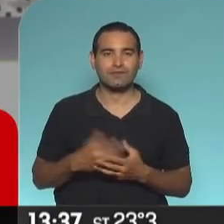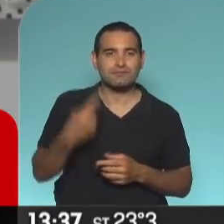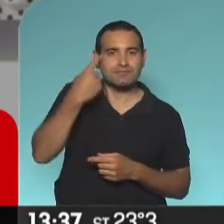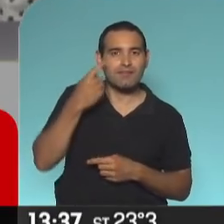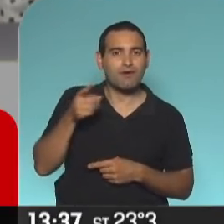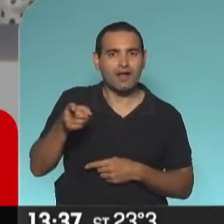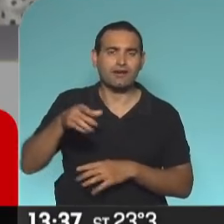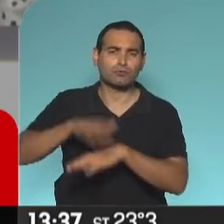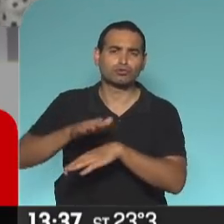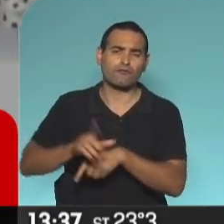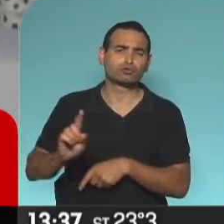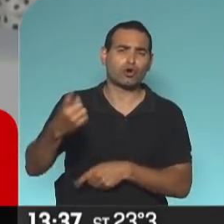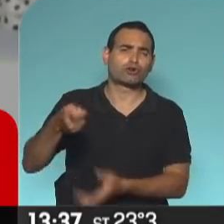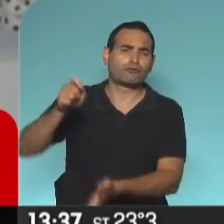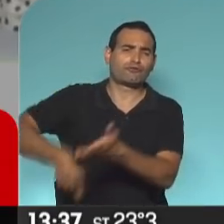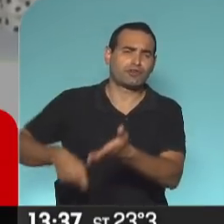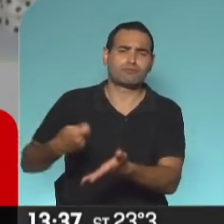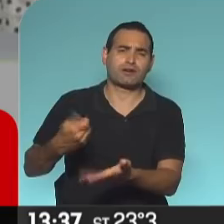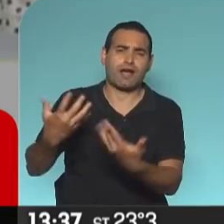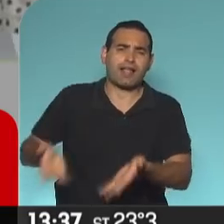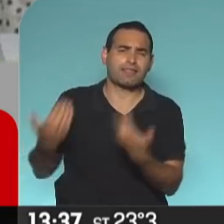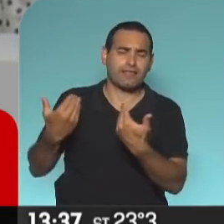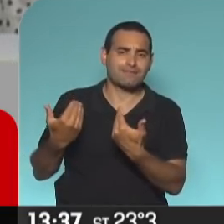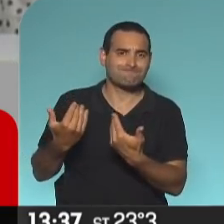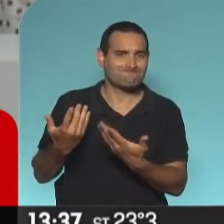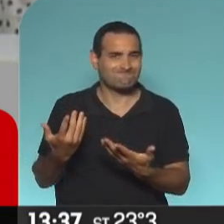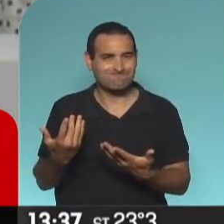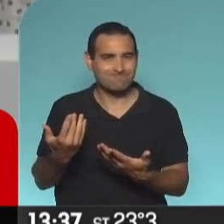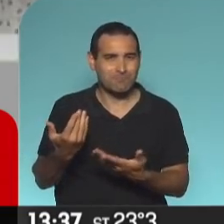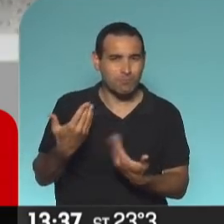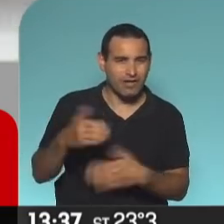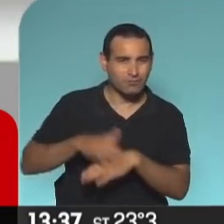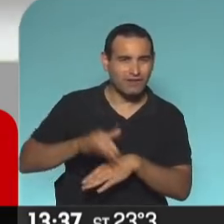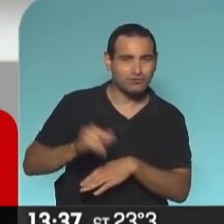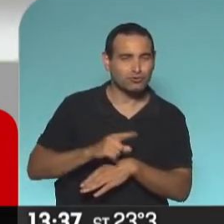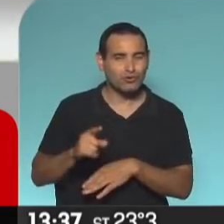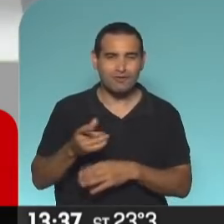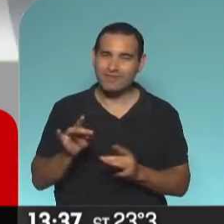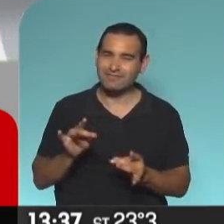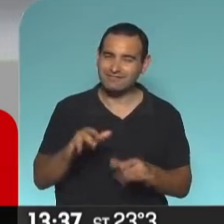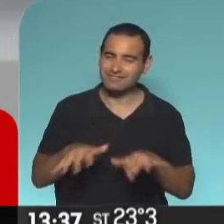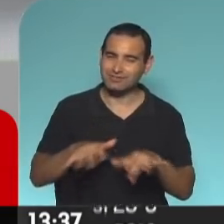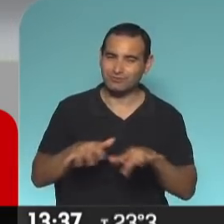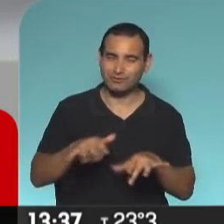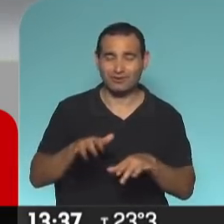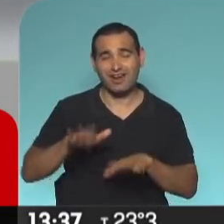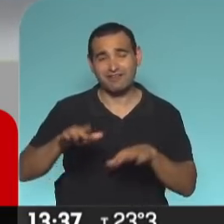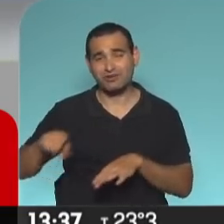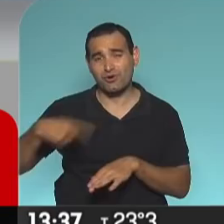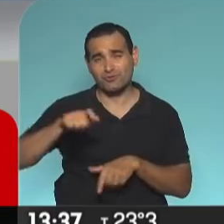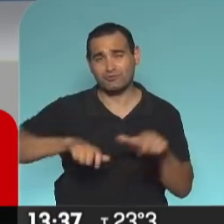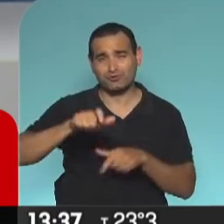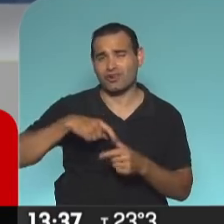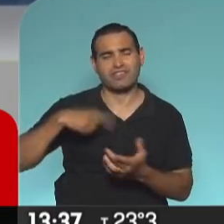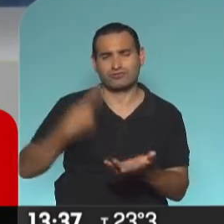tener responsabilidad para irse a una clínica o donde su entorno y sus apoderados terminaban decidiendo por él,